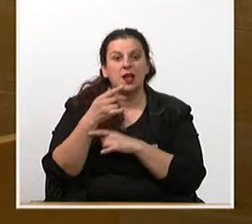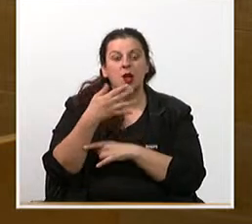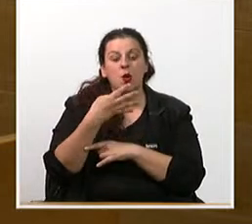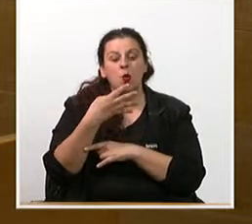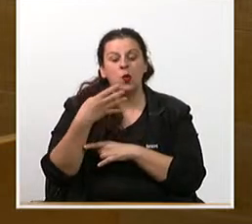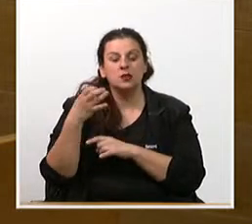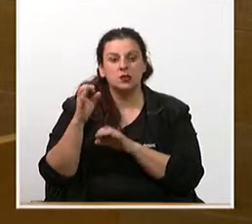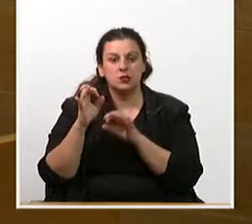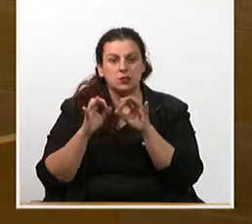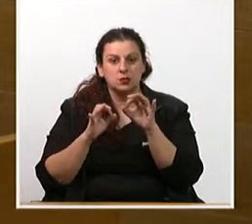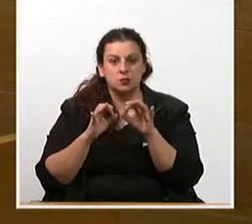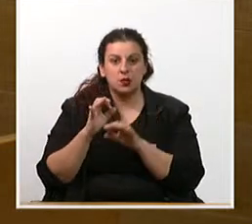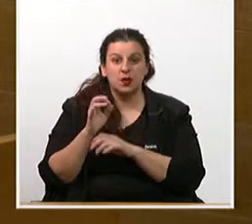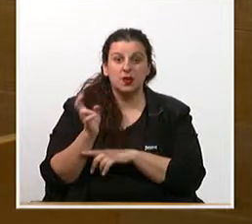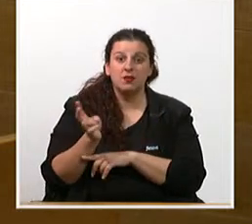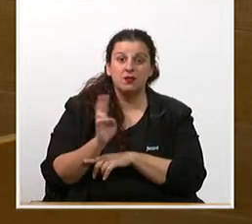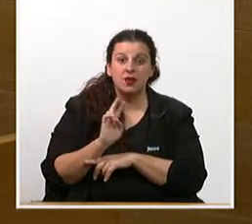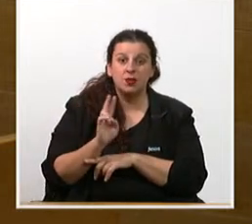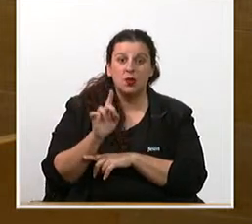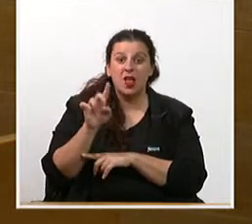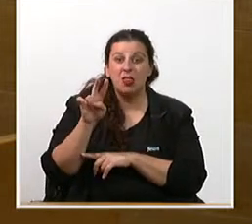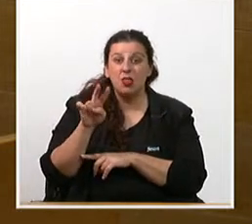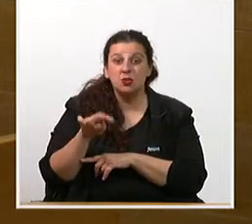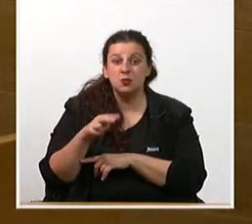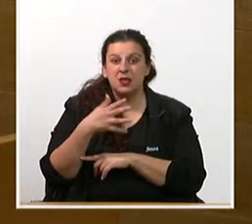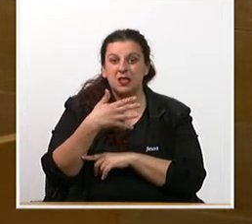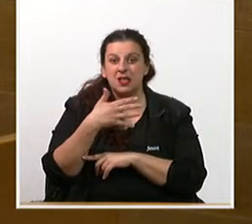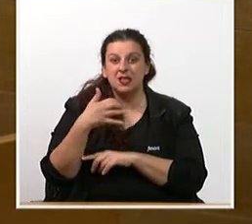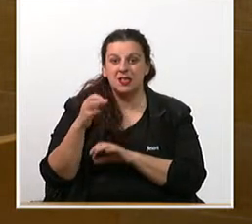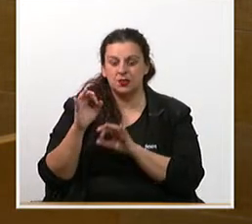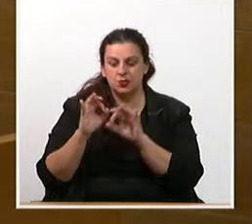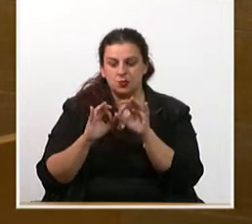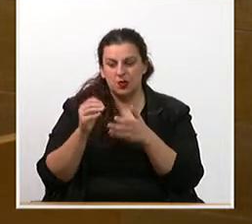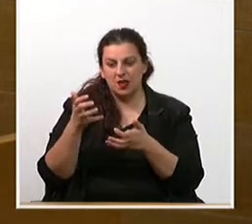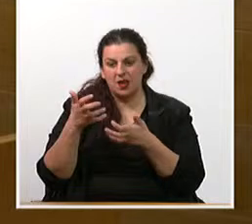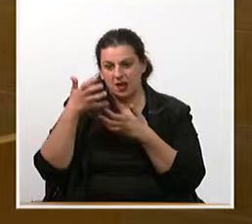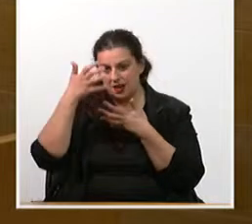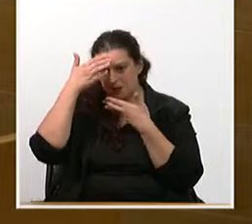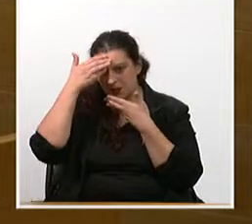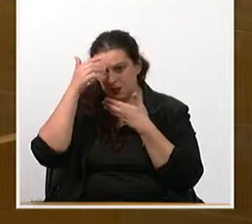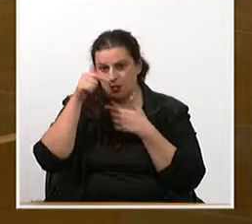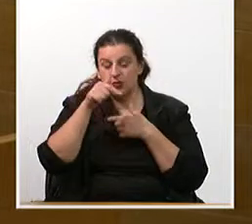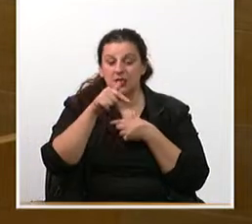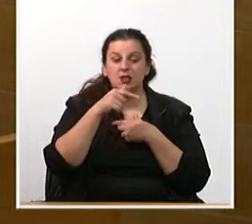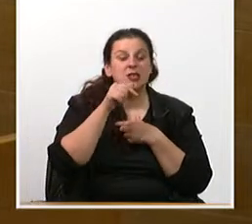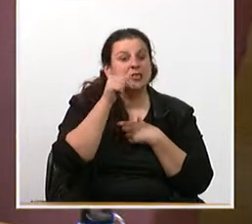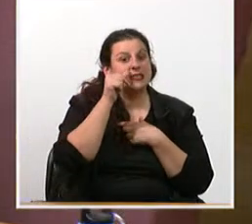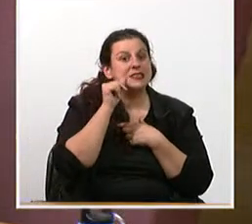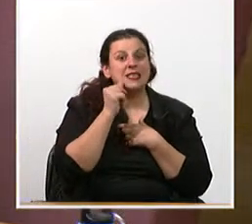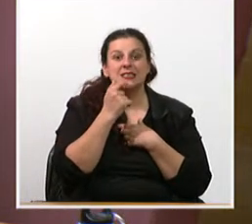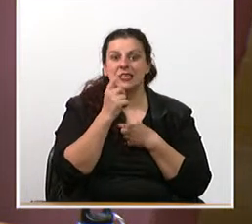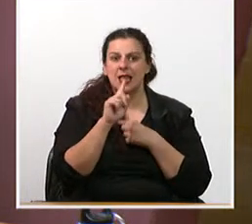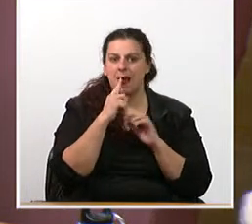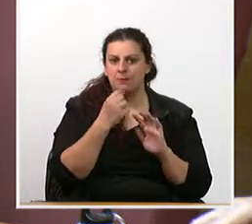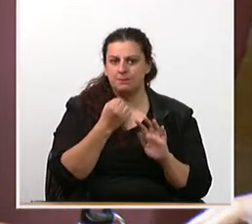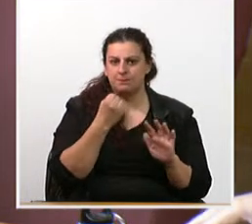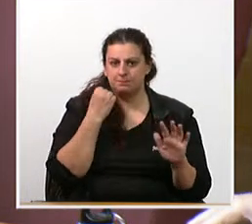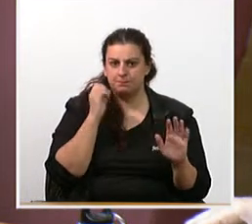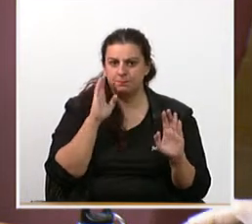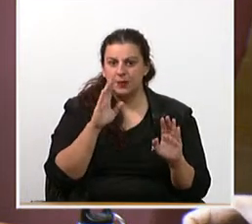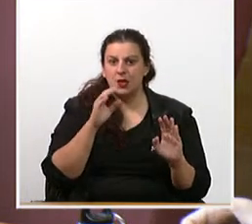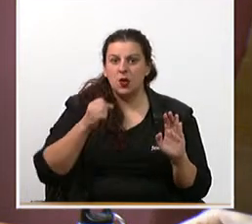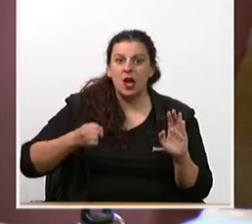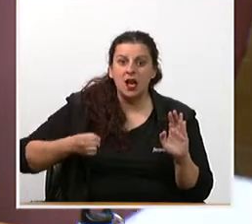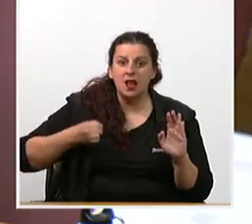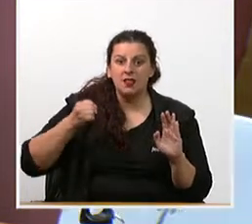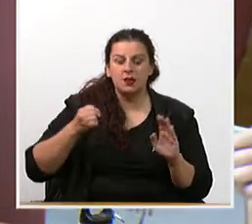y hortalizas un 25% esto no lo cuenta el señor Sánchez pero los agricultores ganaderos y Pescadores